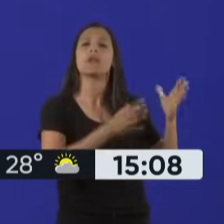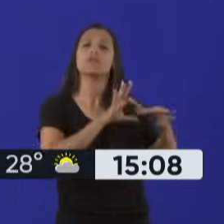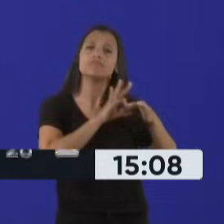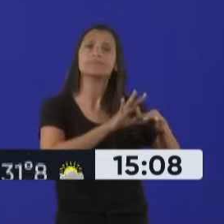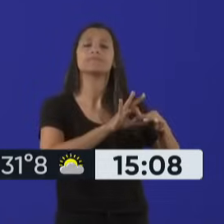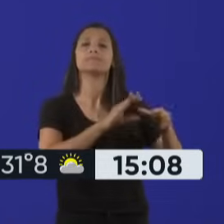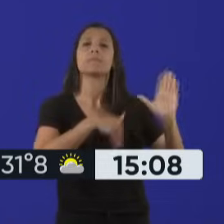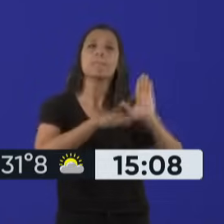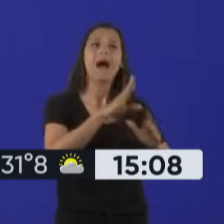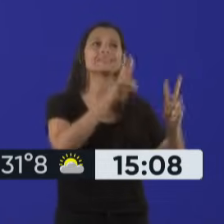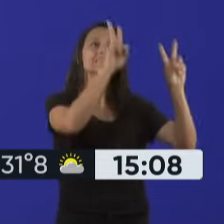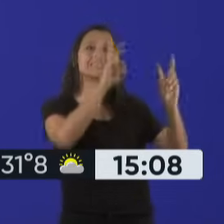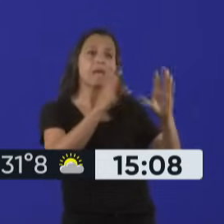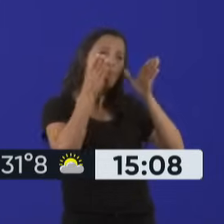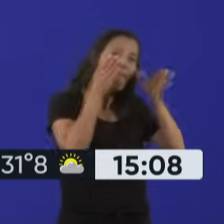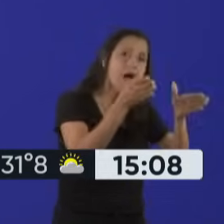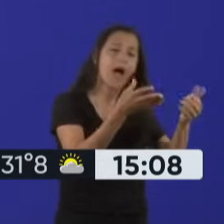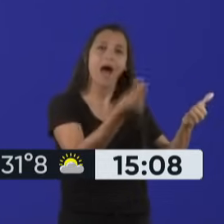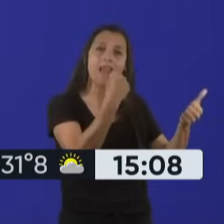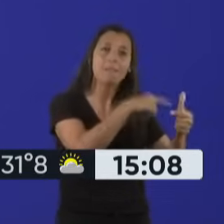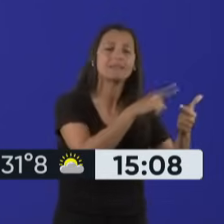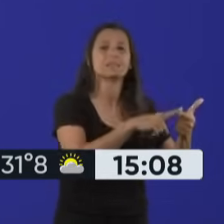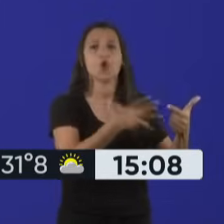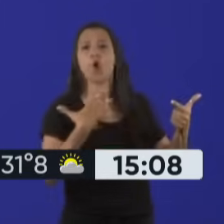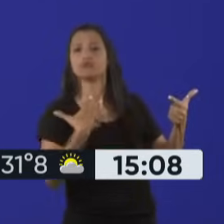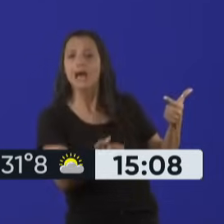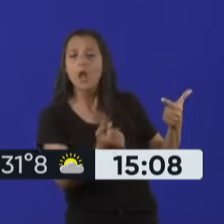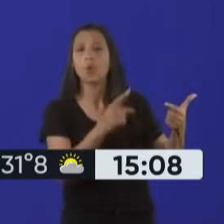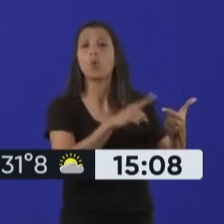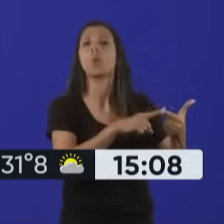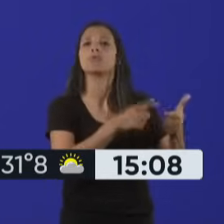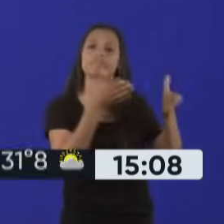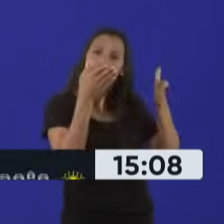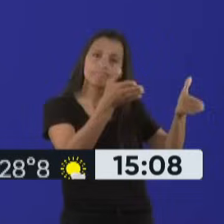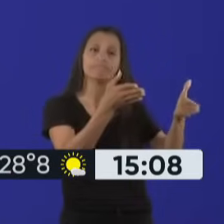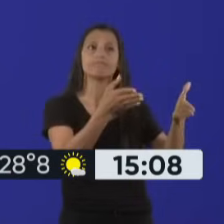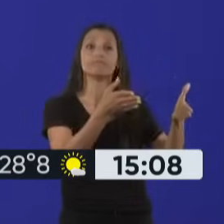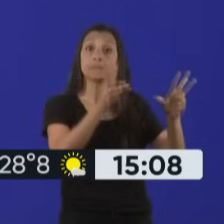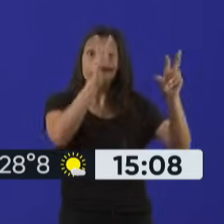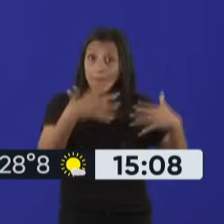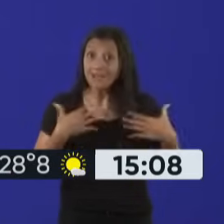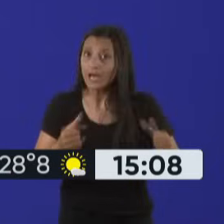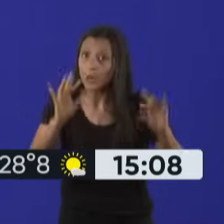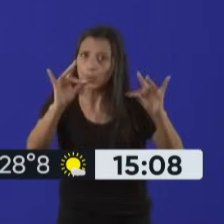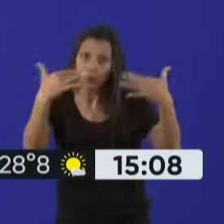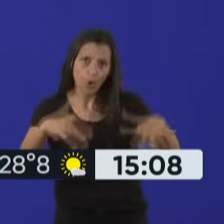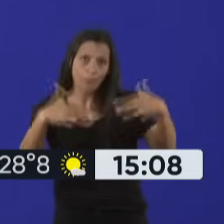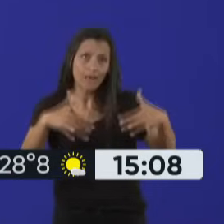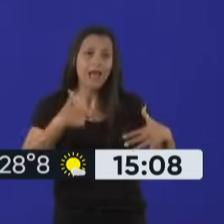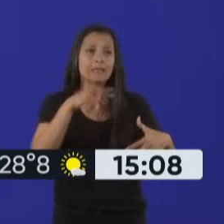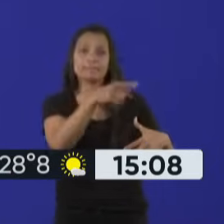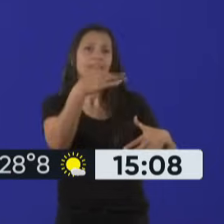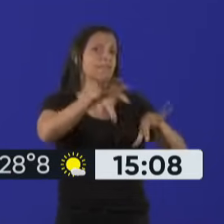con la parte de la alimentación y de la salud. De hecho, el tema de salud era tan complejo que hubo que separar a